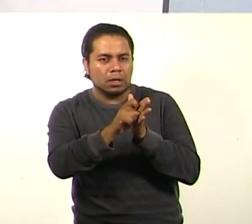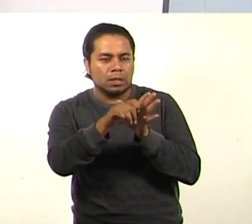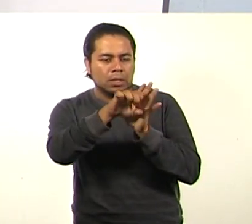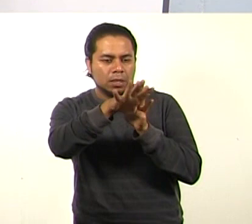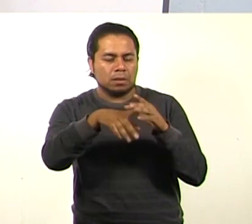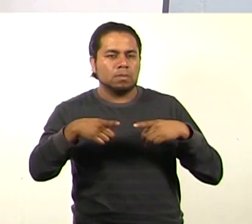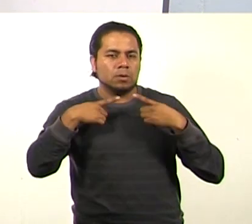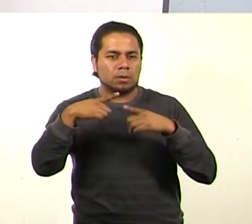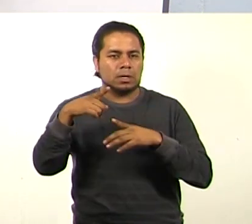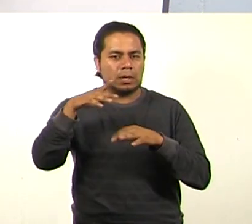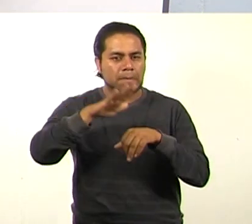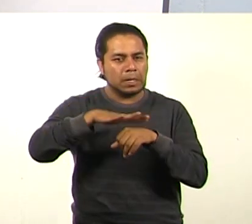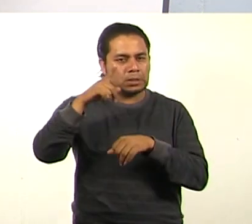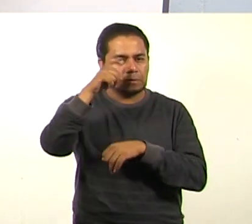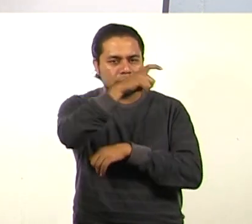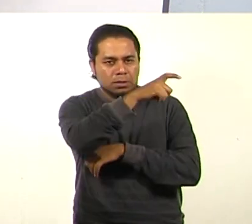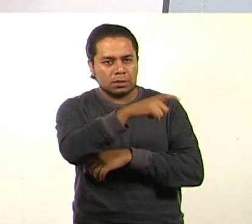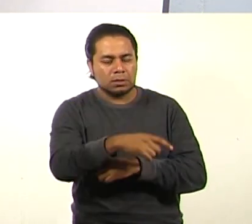2,